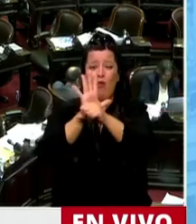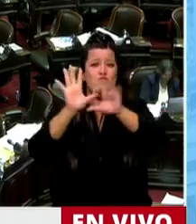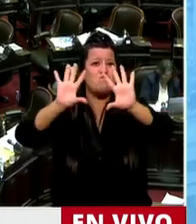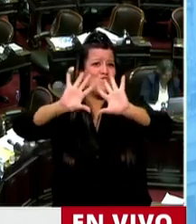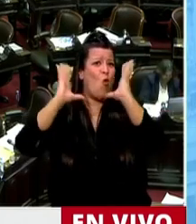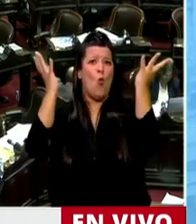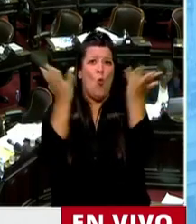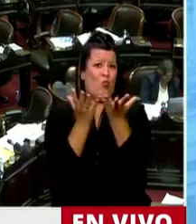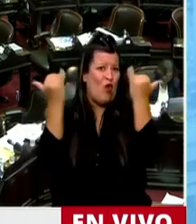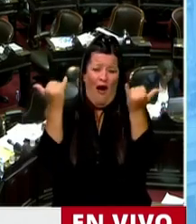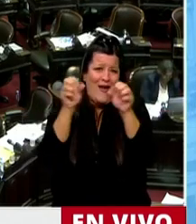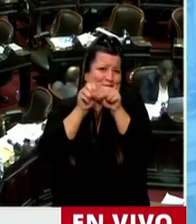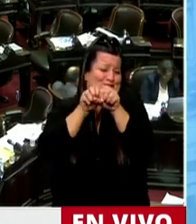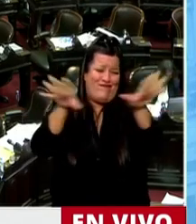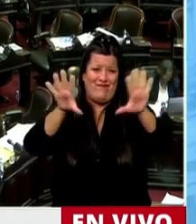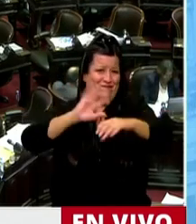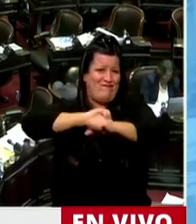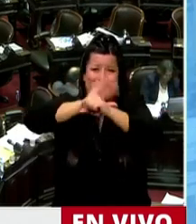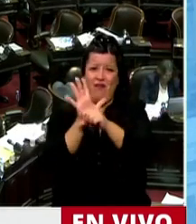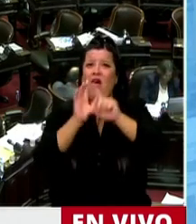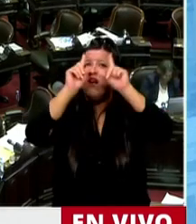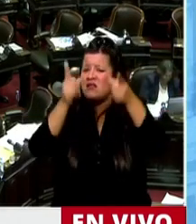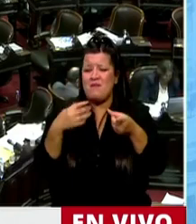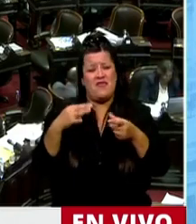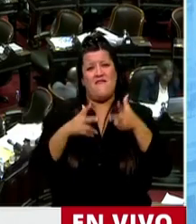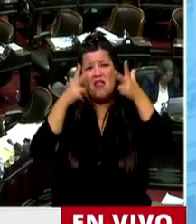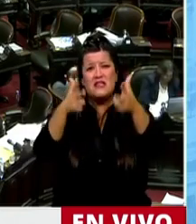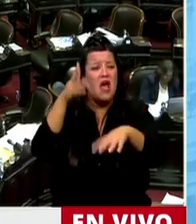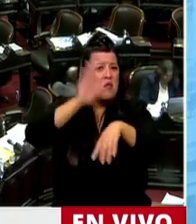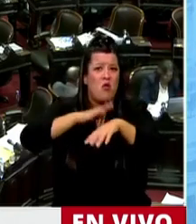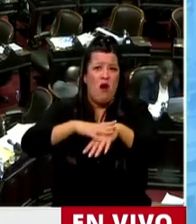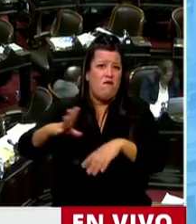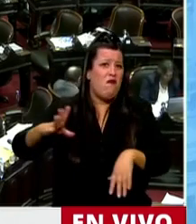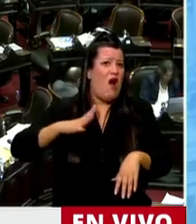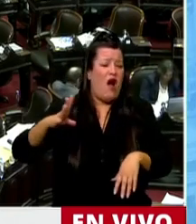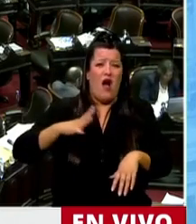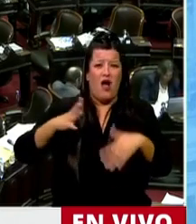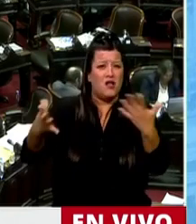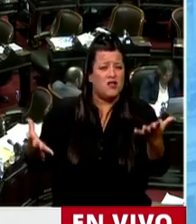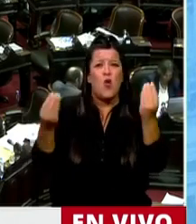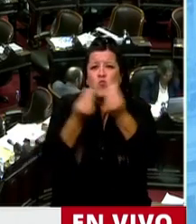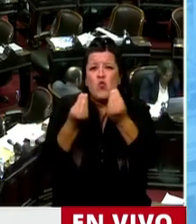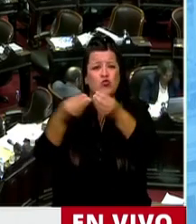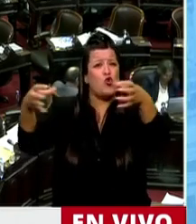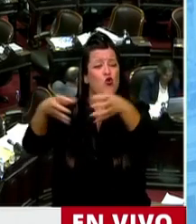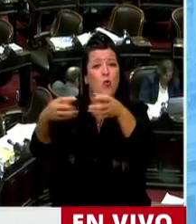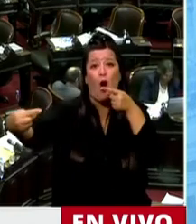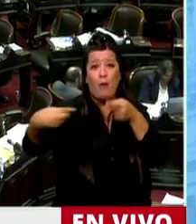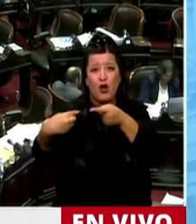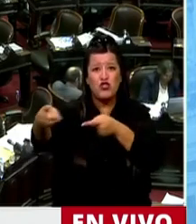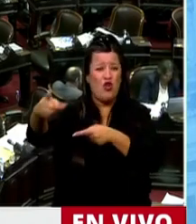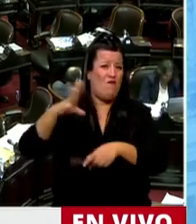mundial, uno no puede dejar de mencionar también la enorme irresponsabilidad de muchos dirigentes de la oposición